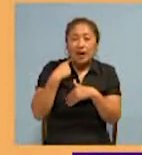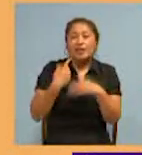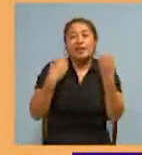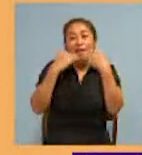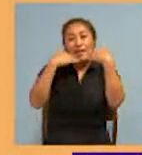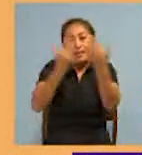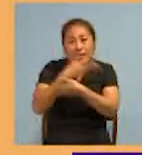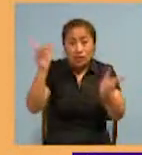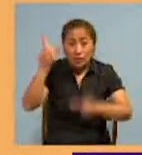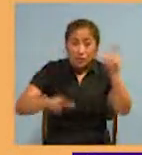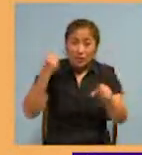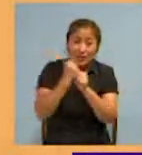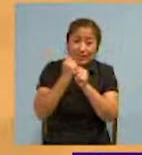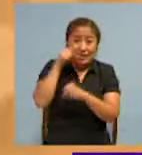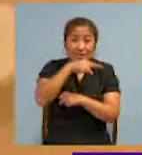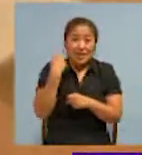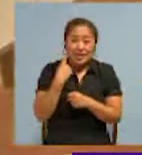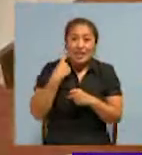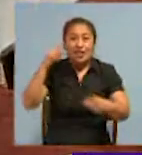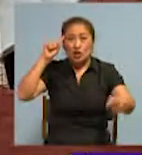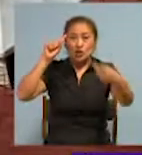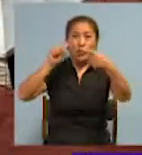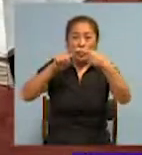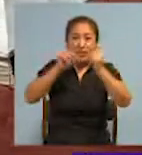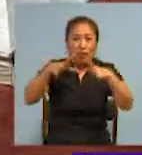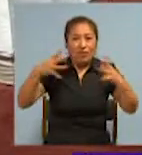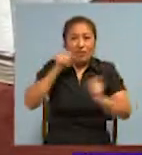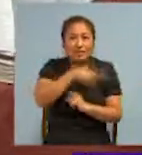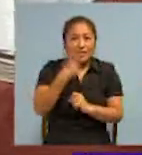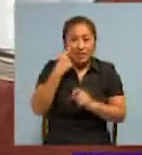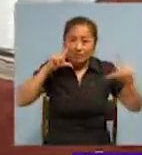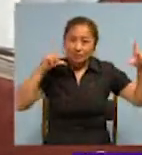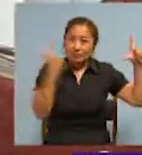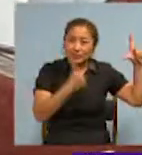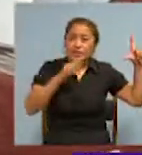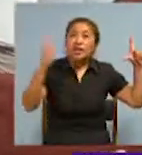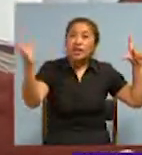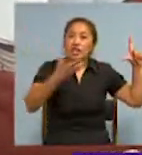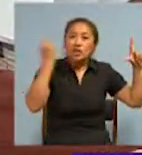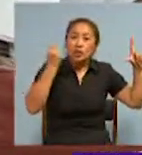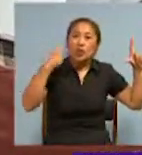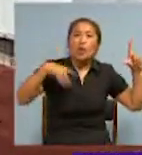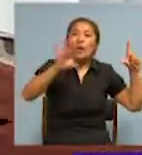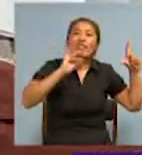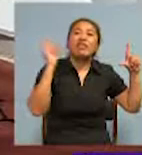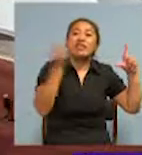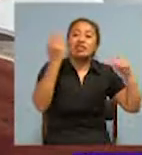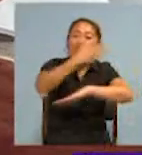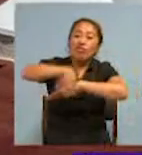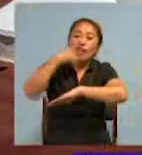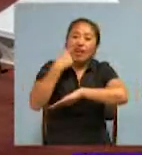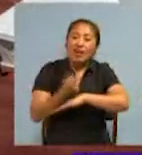trabajadores no creo que este desafío encarado en la recuperación de la dirección provincial de vialidad